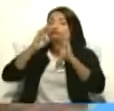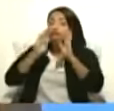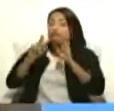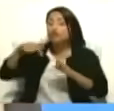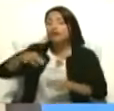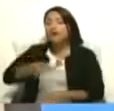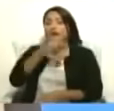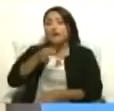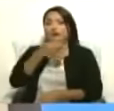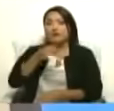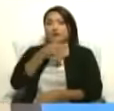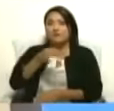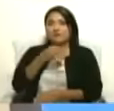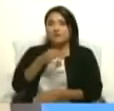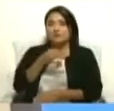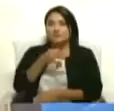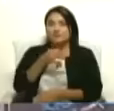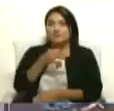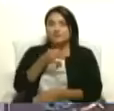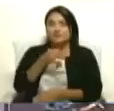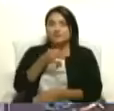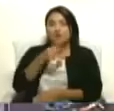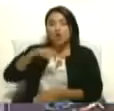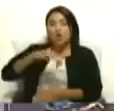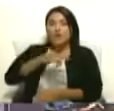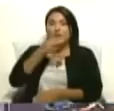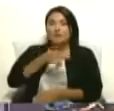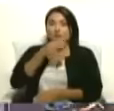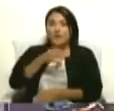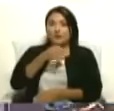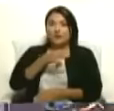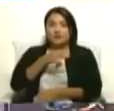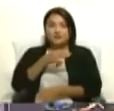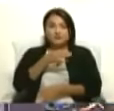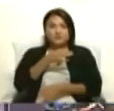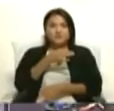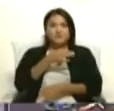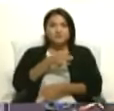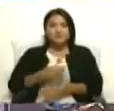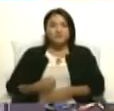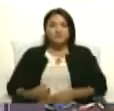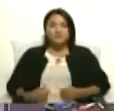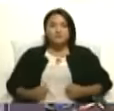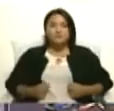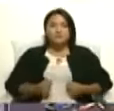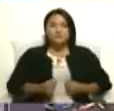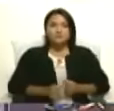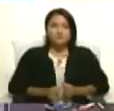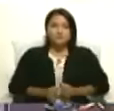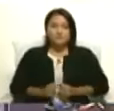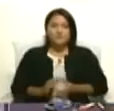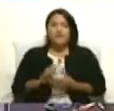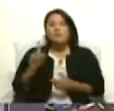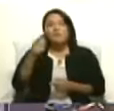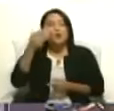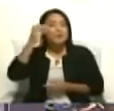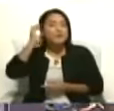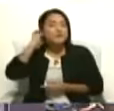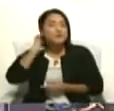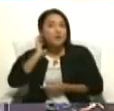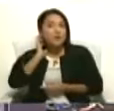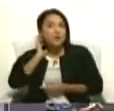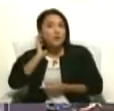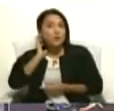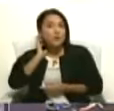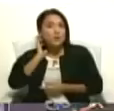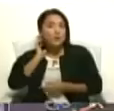pasar esta tarde claro lo dice primero la Machado lo dice